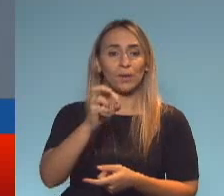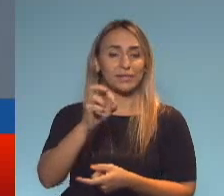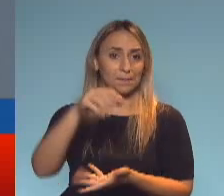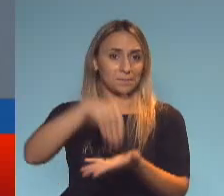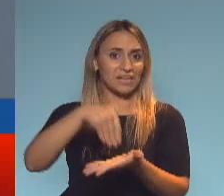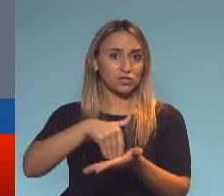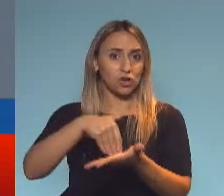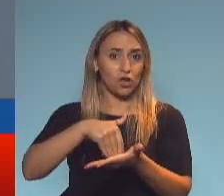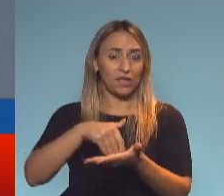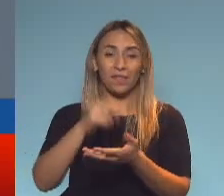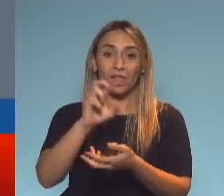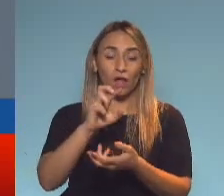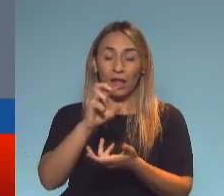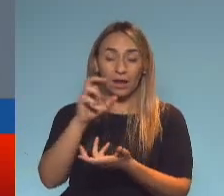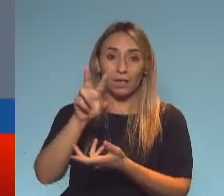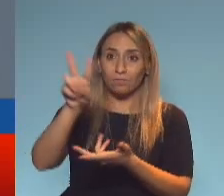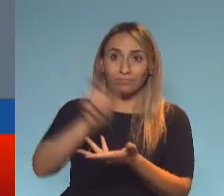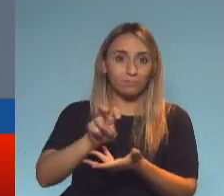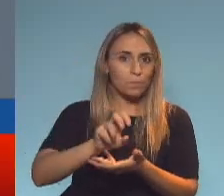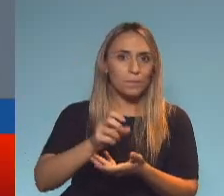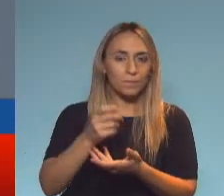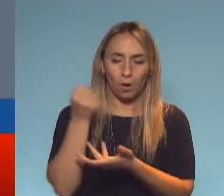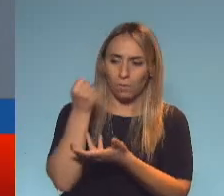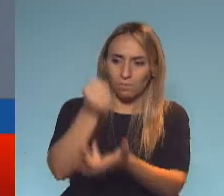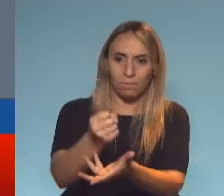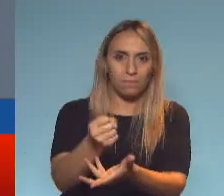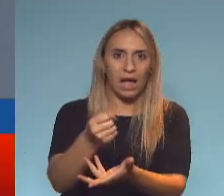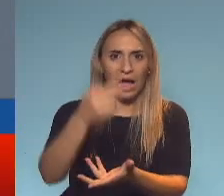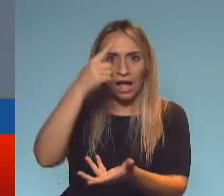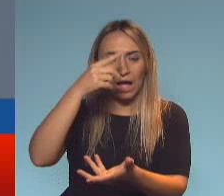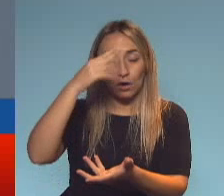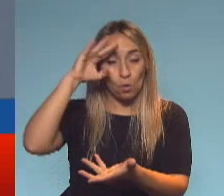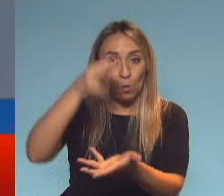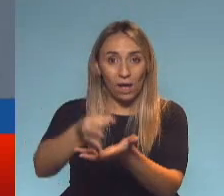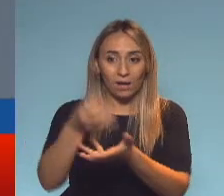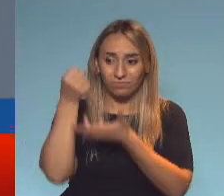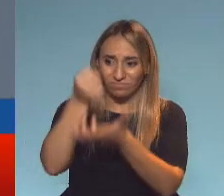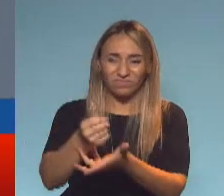millones de ingresos de divisas para Cuba. Bueno, a pesar de eso pueden avanzar en la